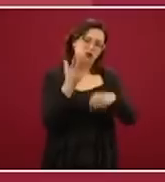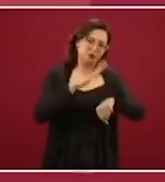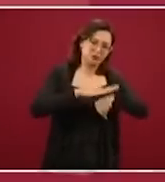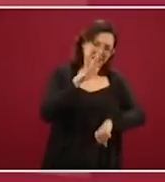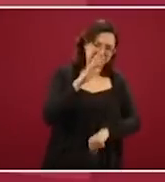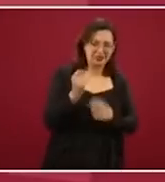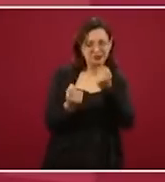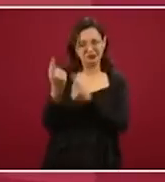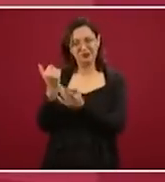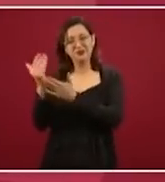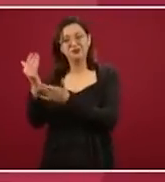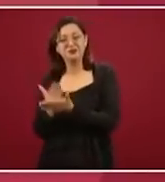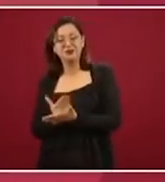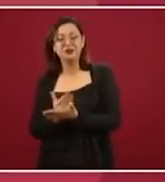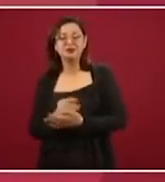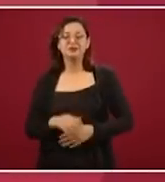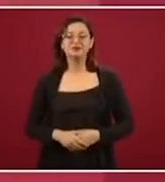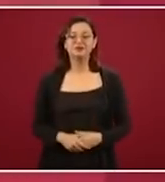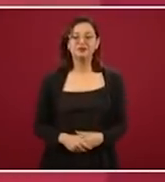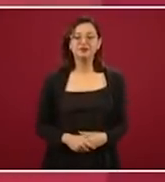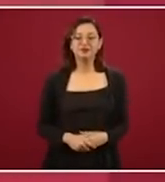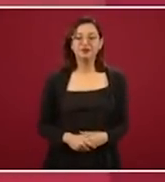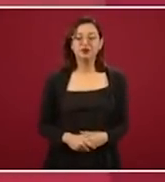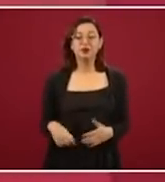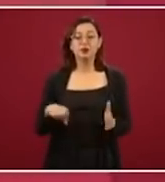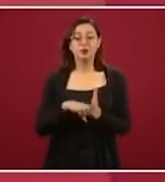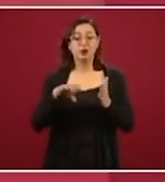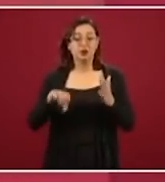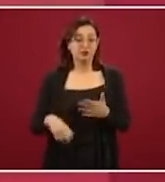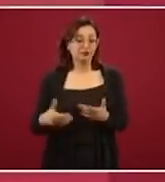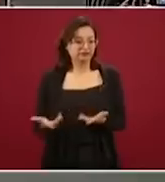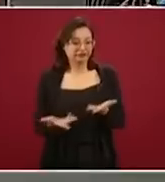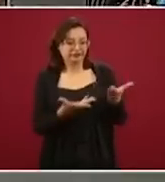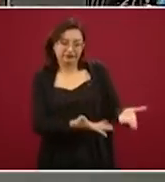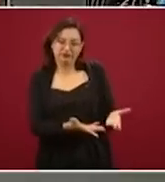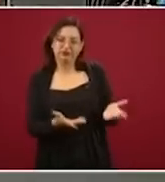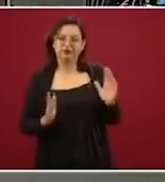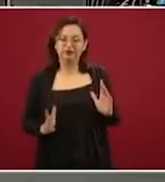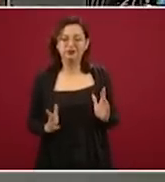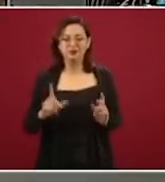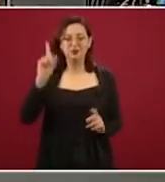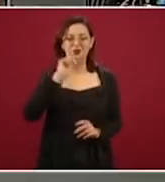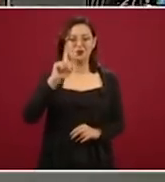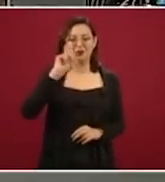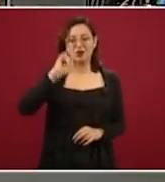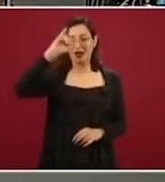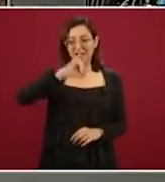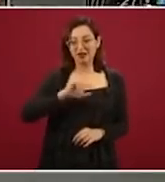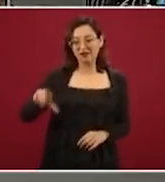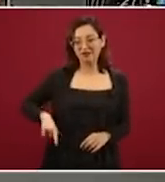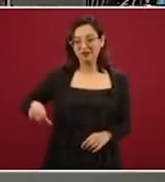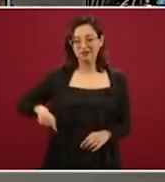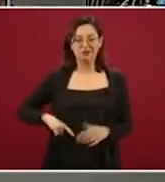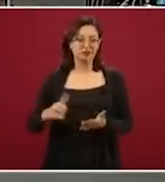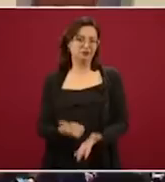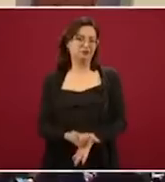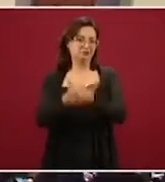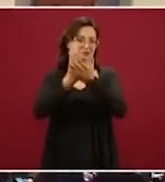Por ejemplo, aquí, no es porque esté presente, la jefa de gobierno nos ayuda mucho.